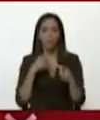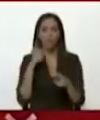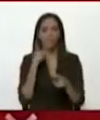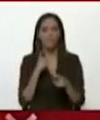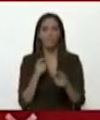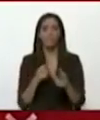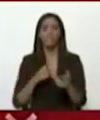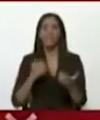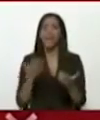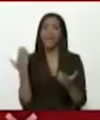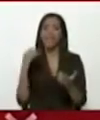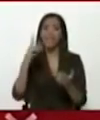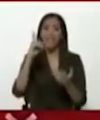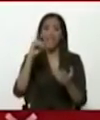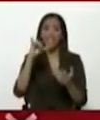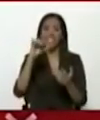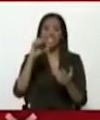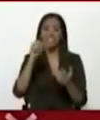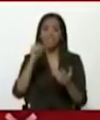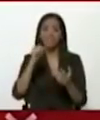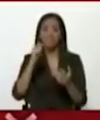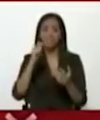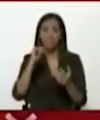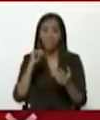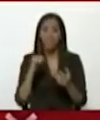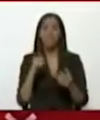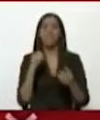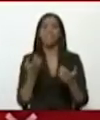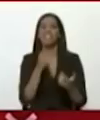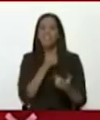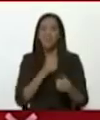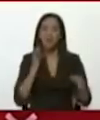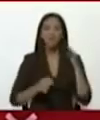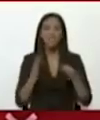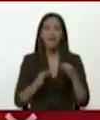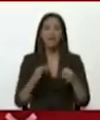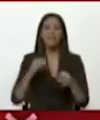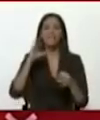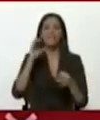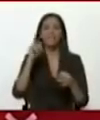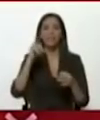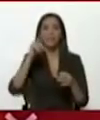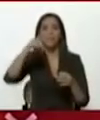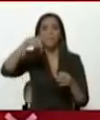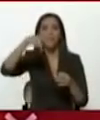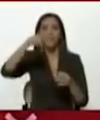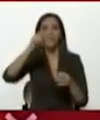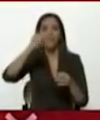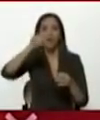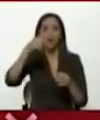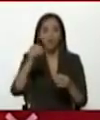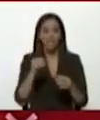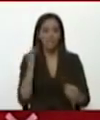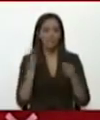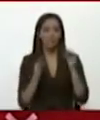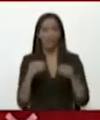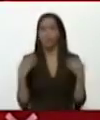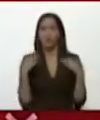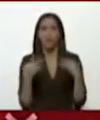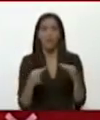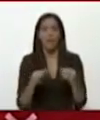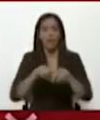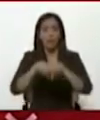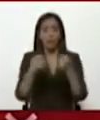decidió agarrar, pero lo judicializaba era el CICPC, la PTJ, y lo presentaba en tribunales ordinarios. Rompieron con el